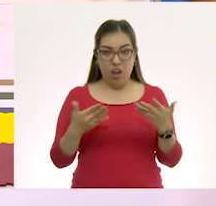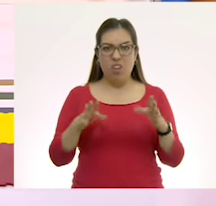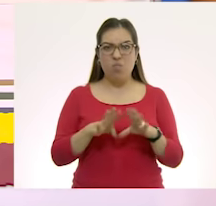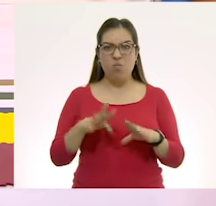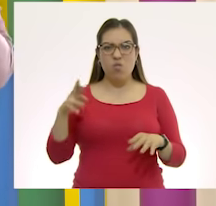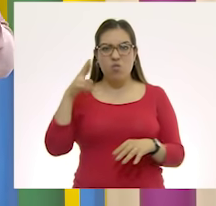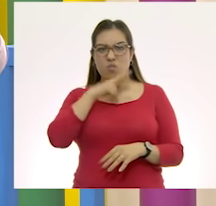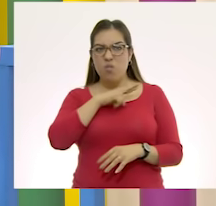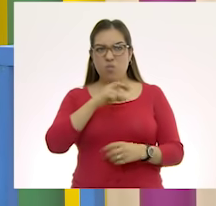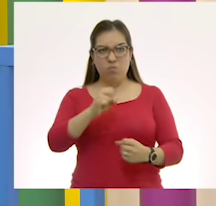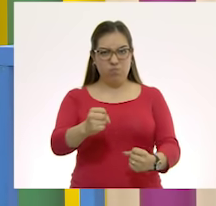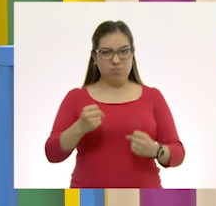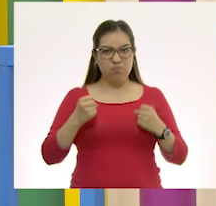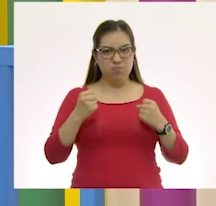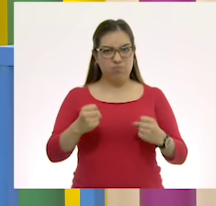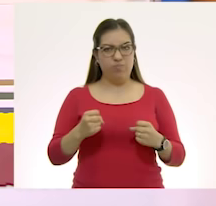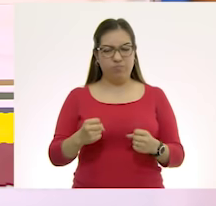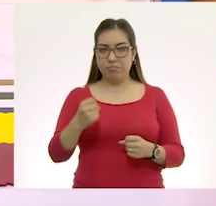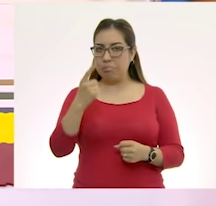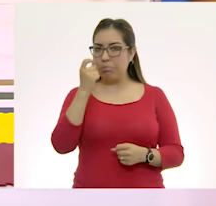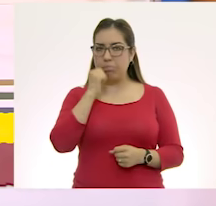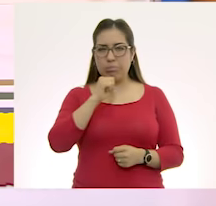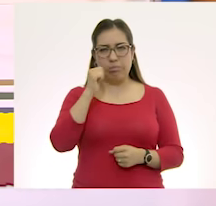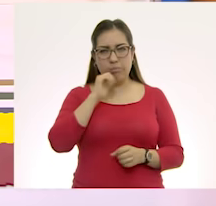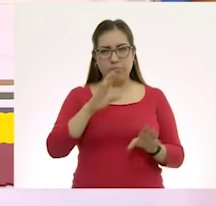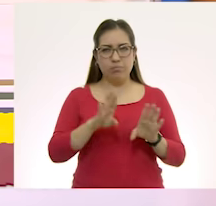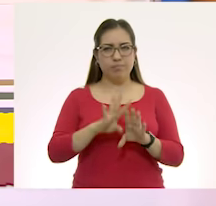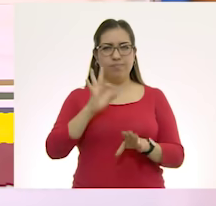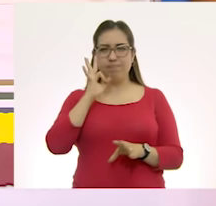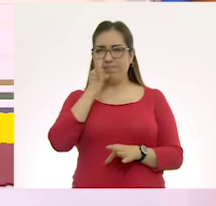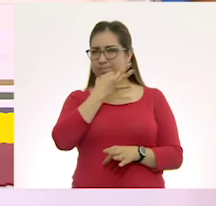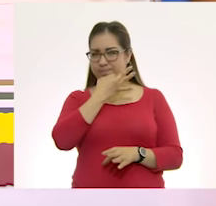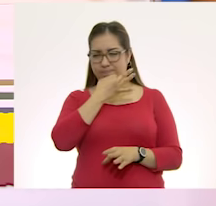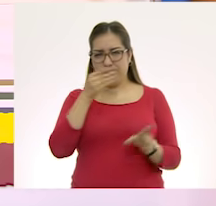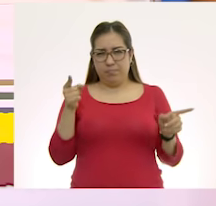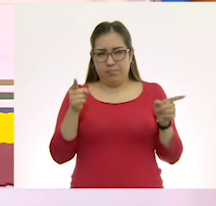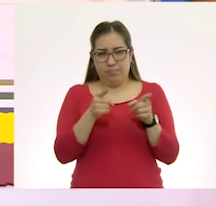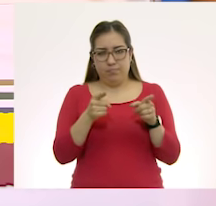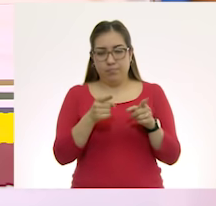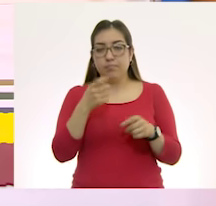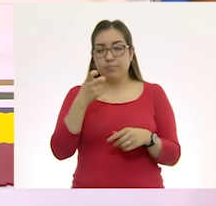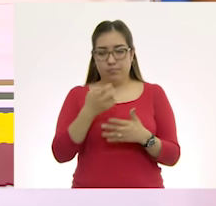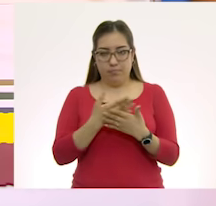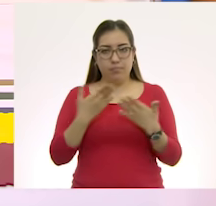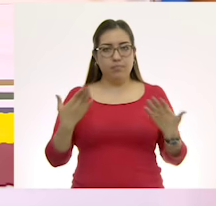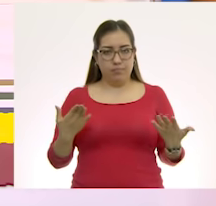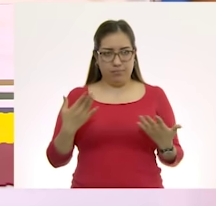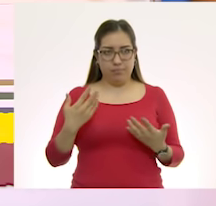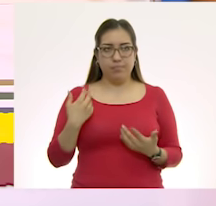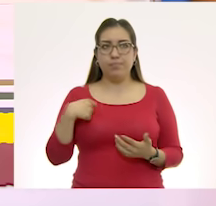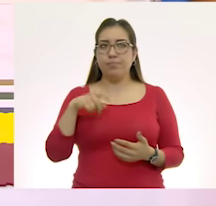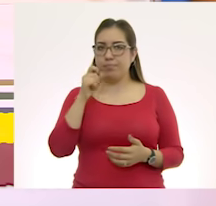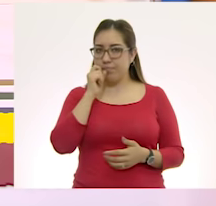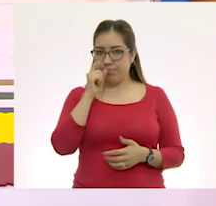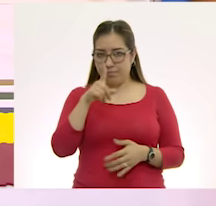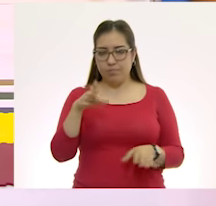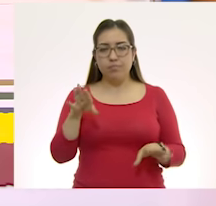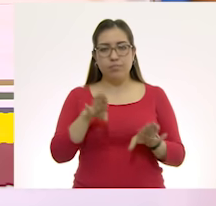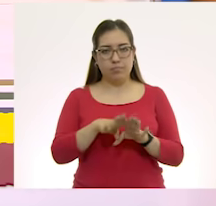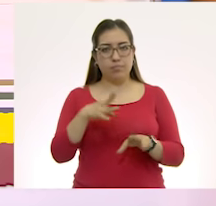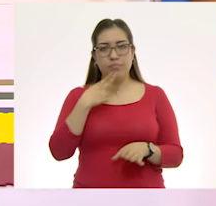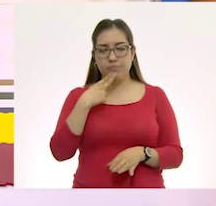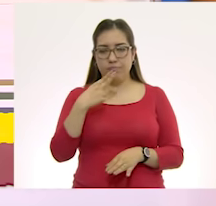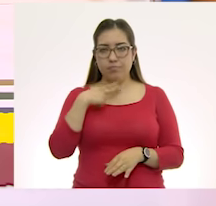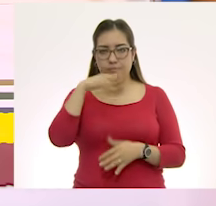rápidos y casi siempre son cortos. Muy bien, pues ahora entonces vamos con los súbitos, donde yo también lo puse en una tablita para que también los